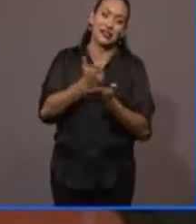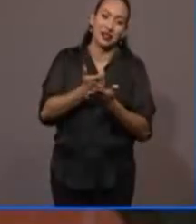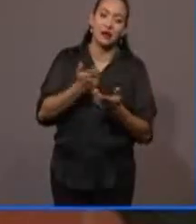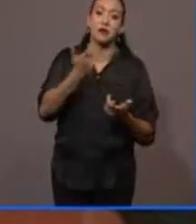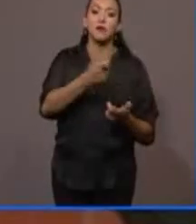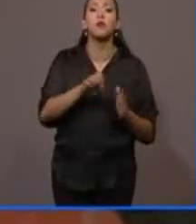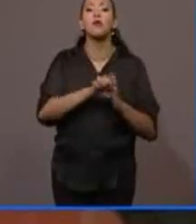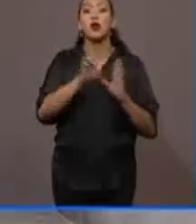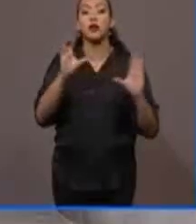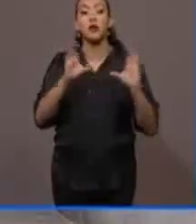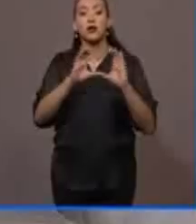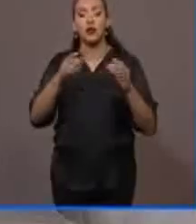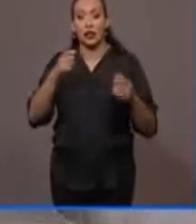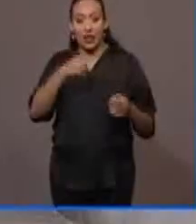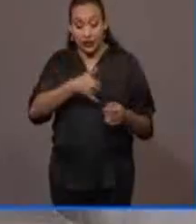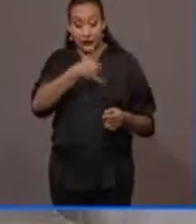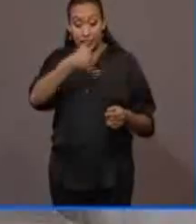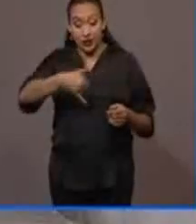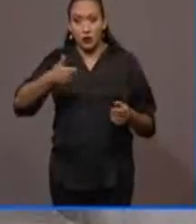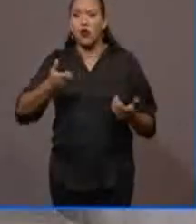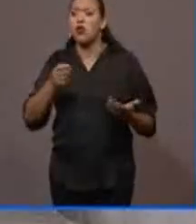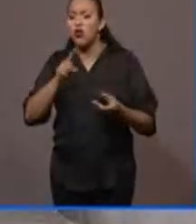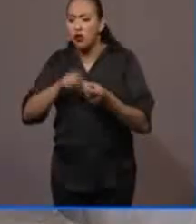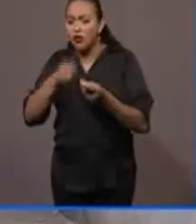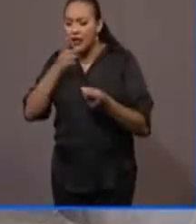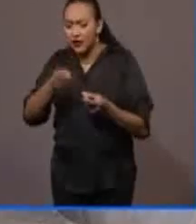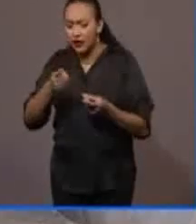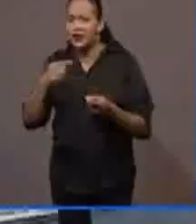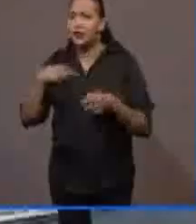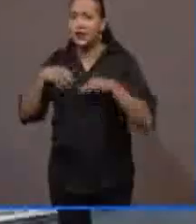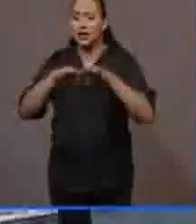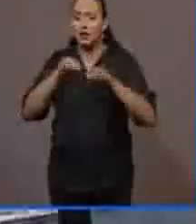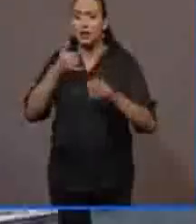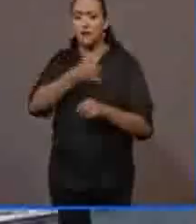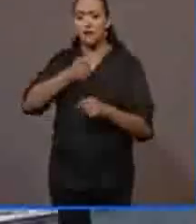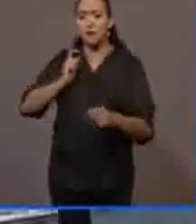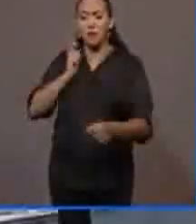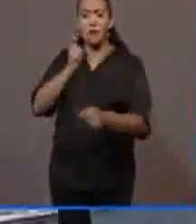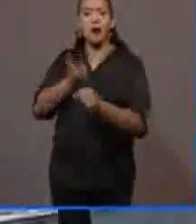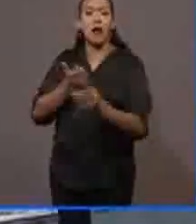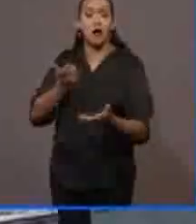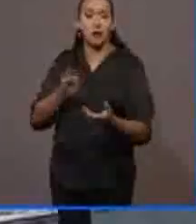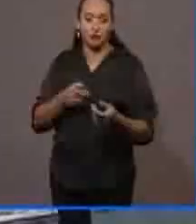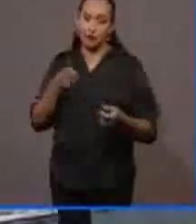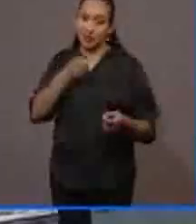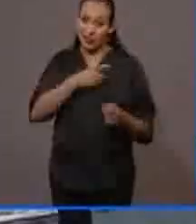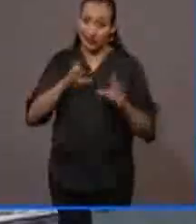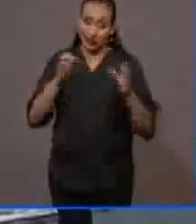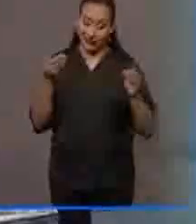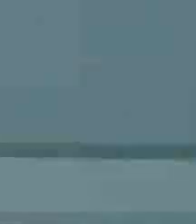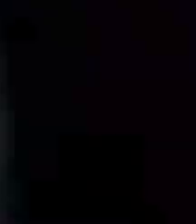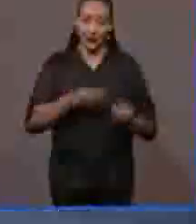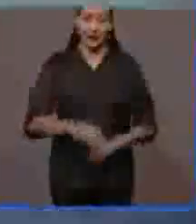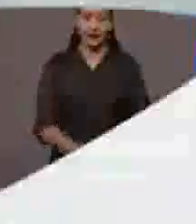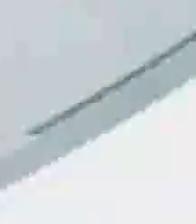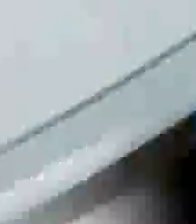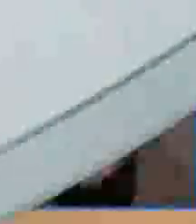y entrega de constancias de las aportaciones patronales al Infonavit.